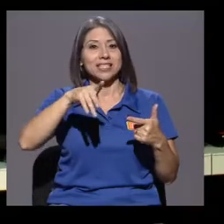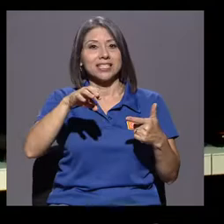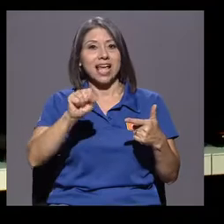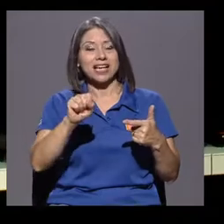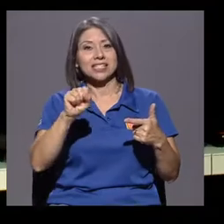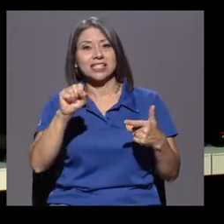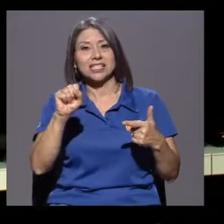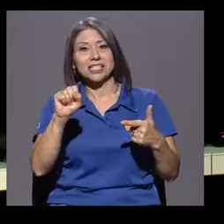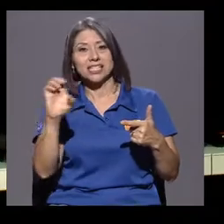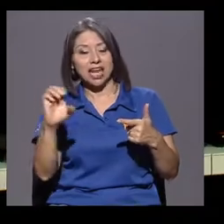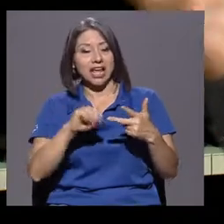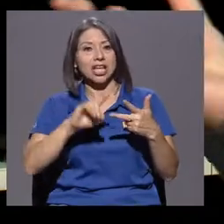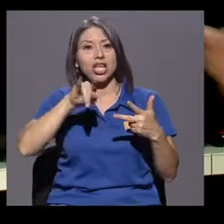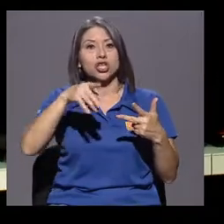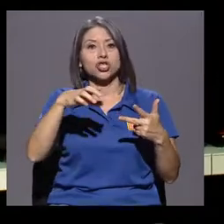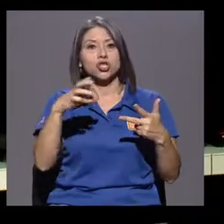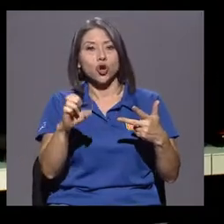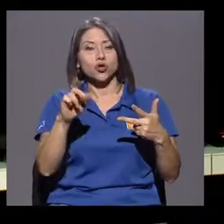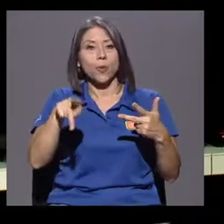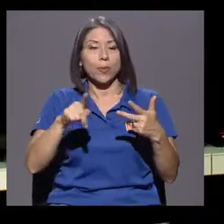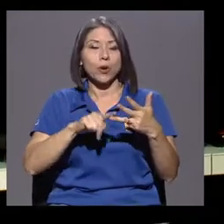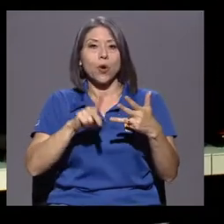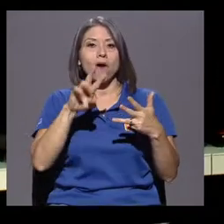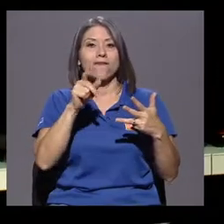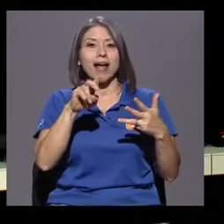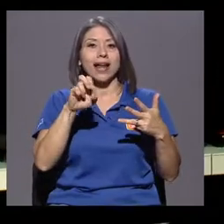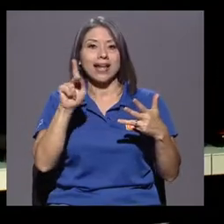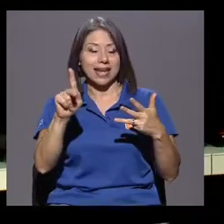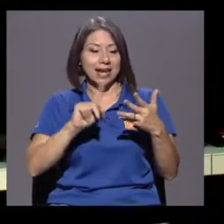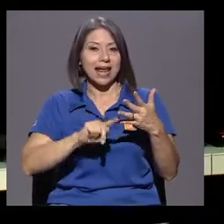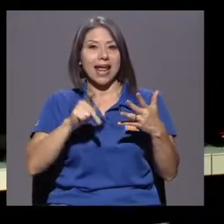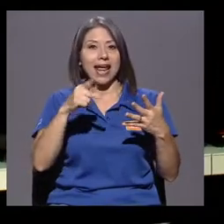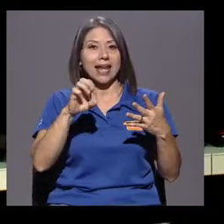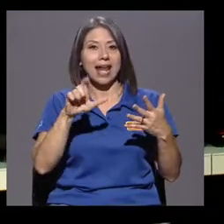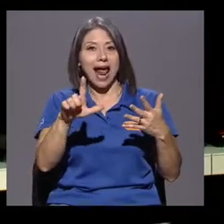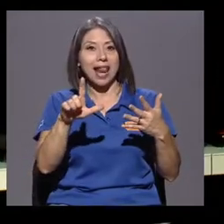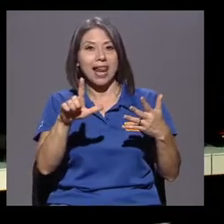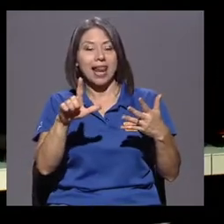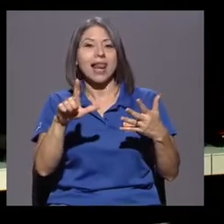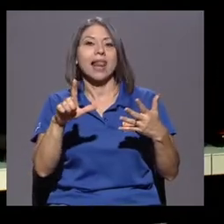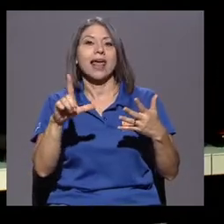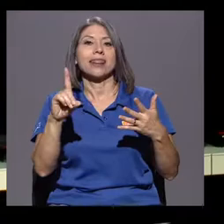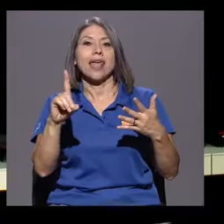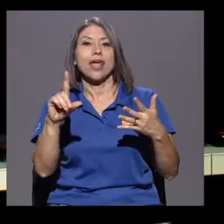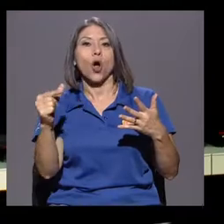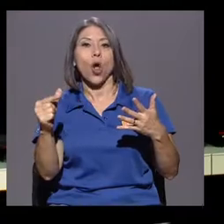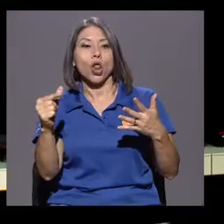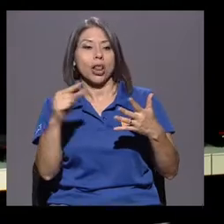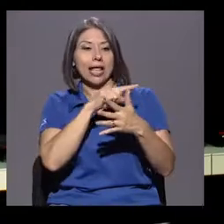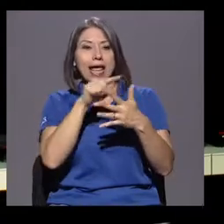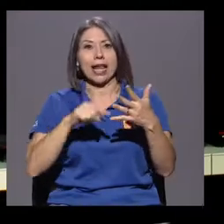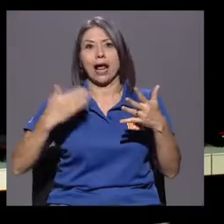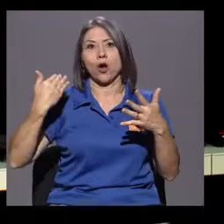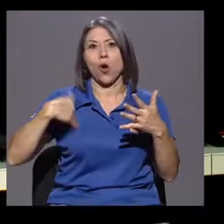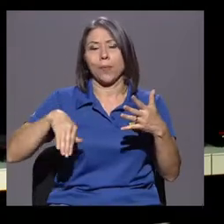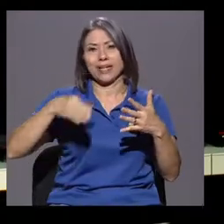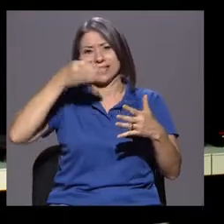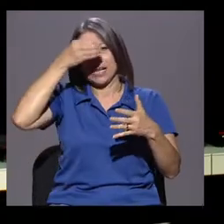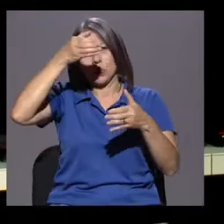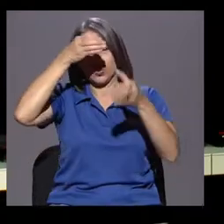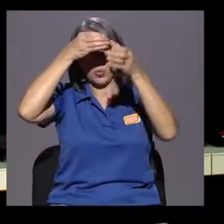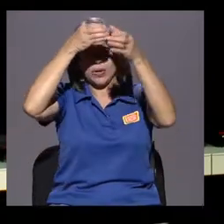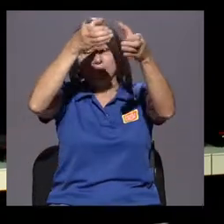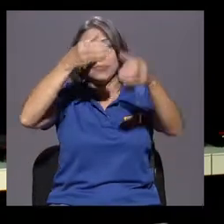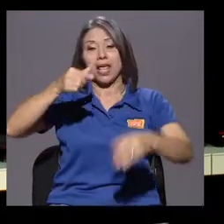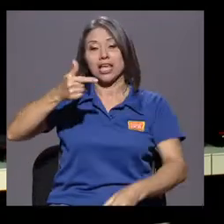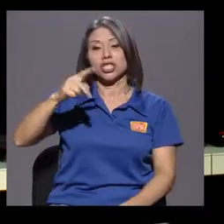están el general de gaulle eran hombres de enorme cultura a georges pompidou se le debe una de las